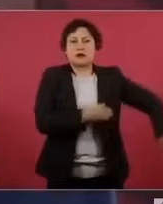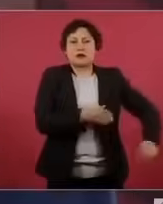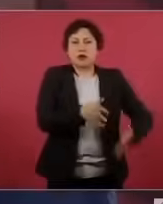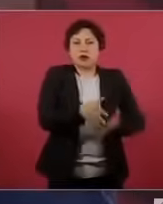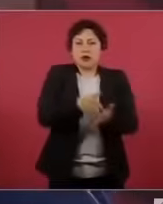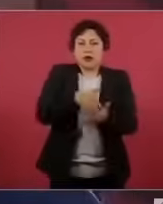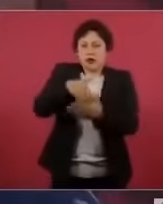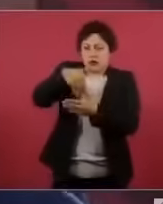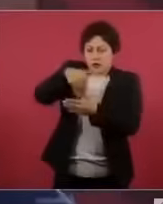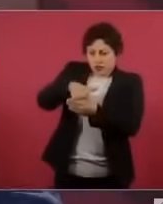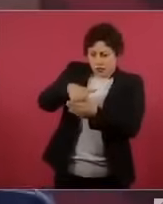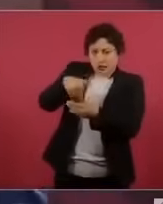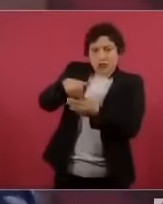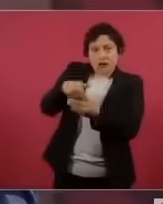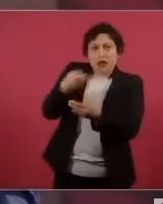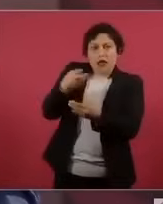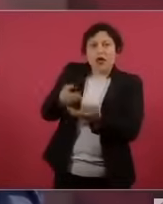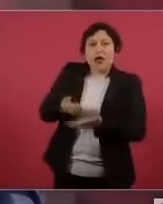y